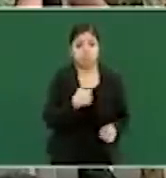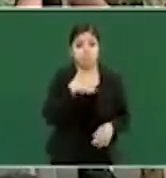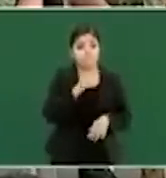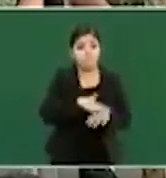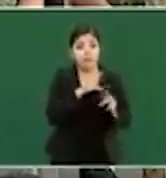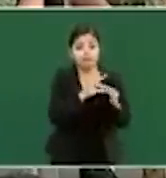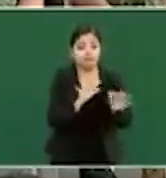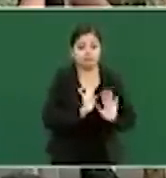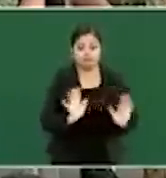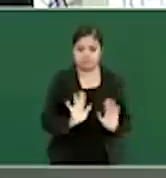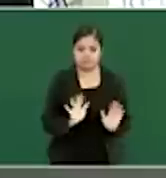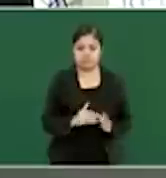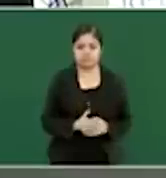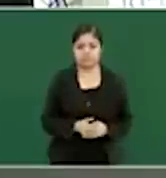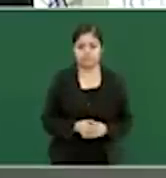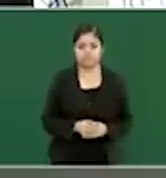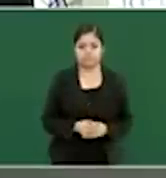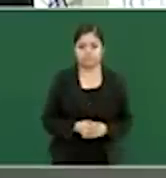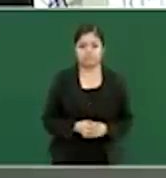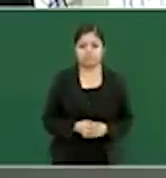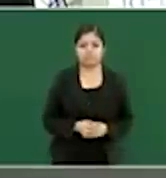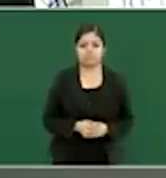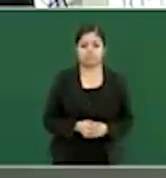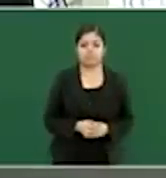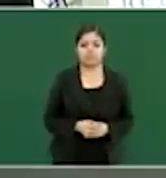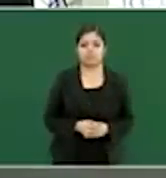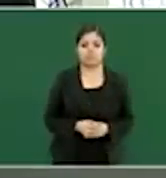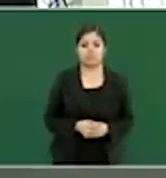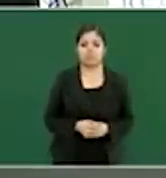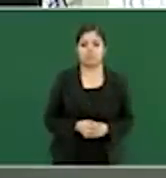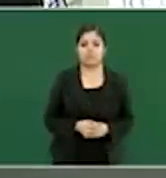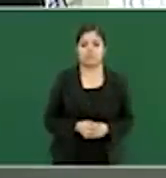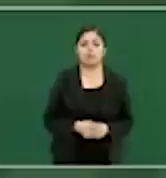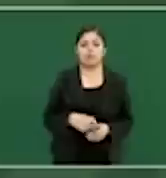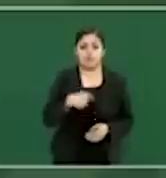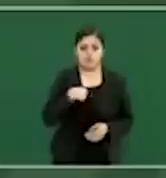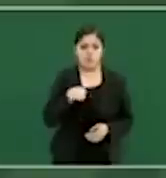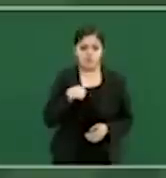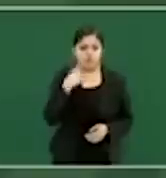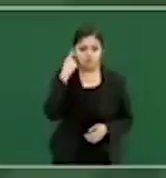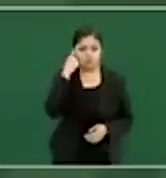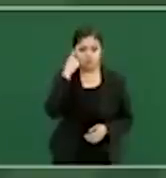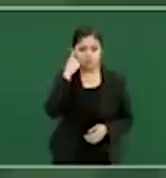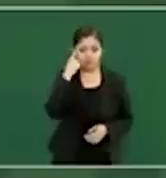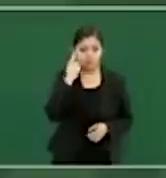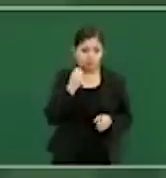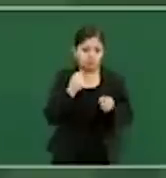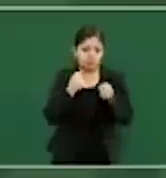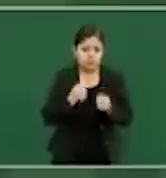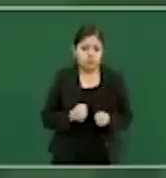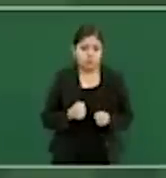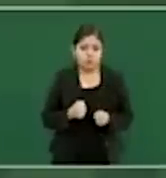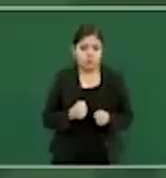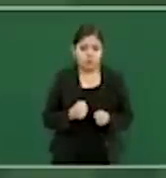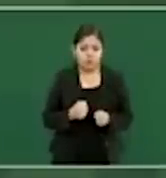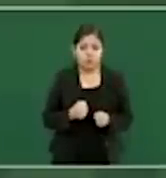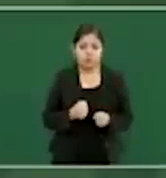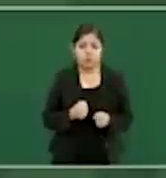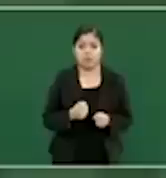del programa Toda Máquina tiene conocimiento? No, pero estoy seguro que todo